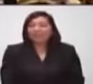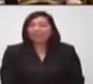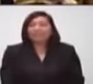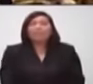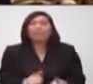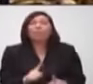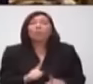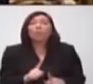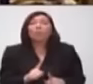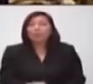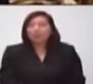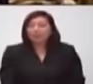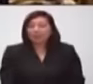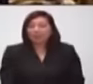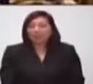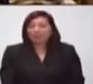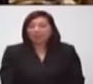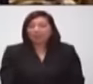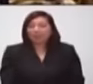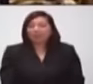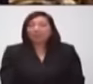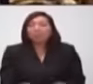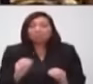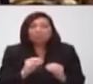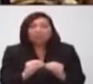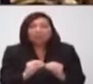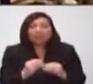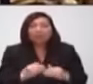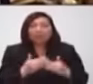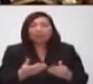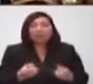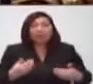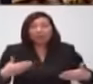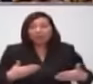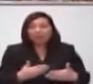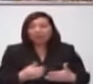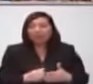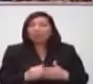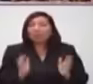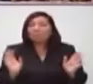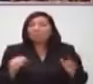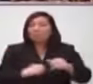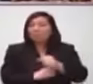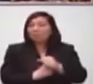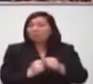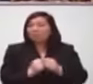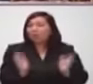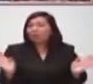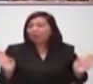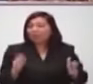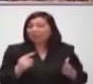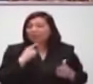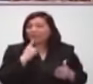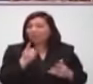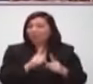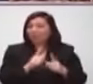En cuanto se refiere al mantenimiento y la ampliación de la nueva carretera, del puente de Los Ángeles, peaje de Chillón, que es